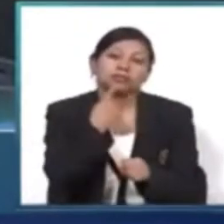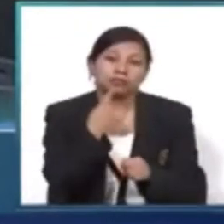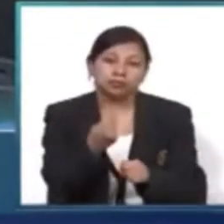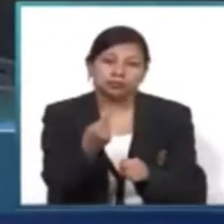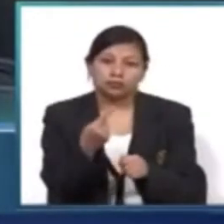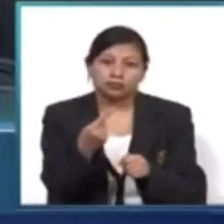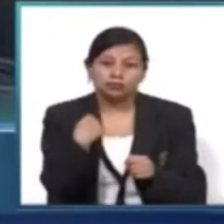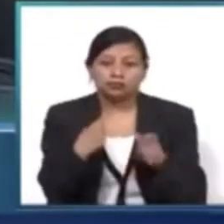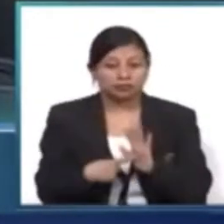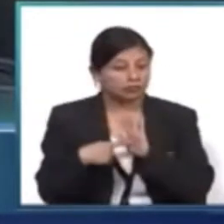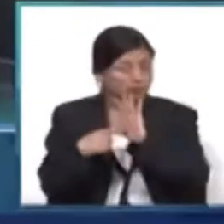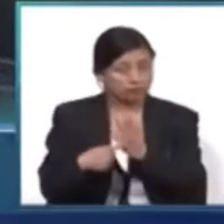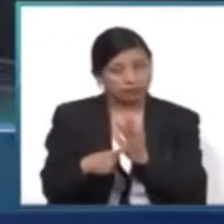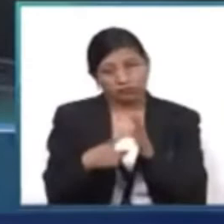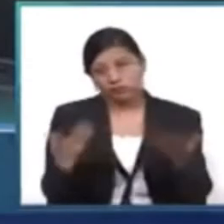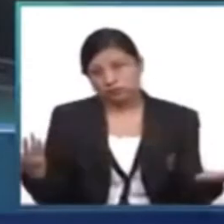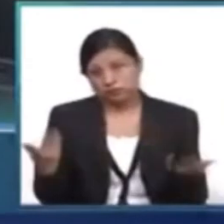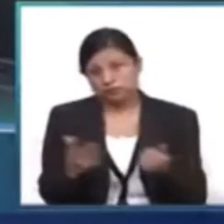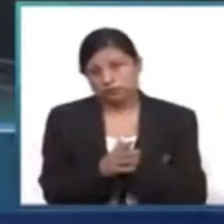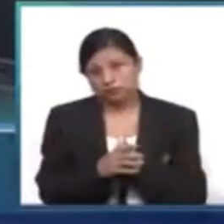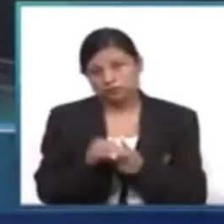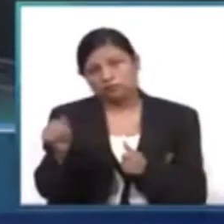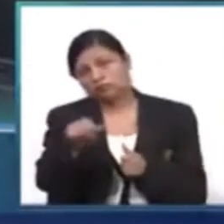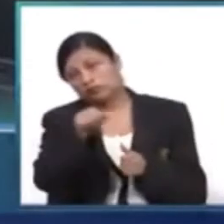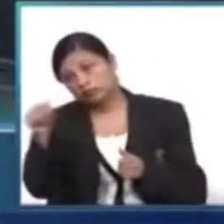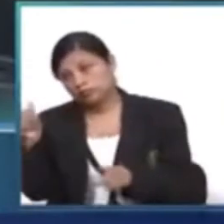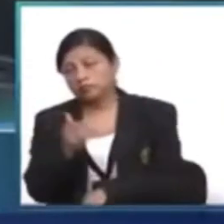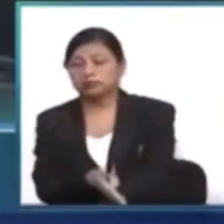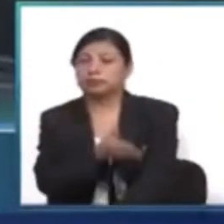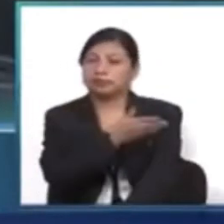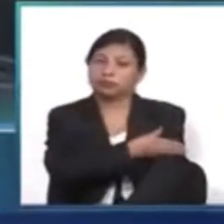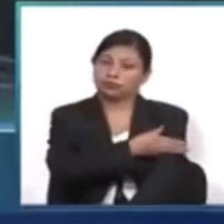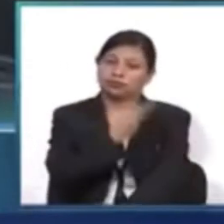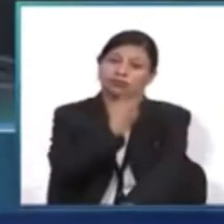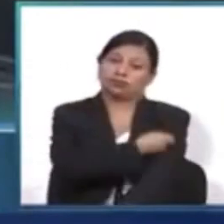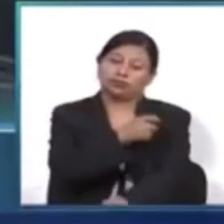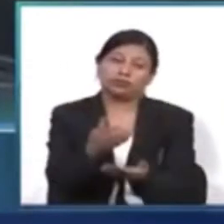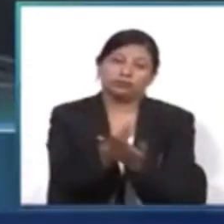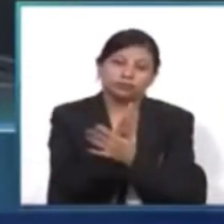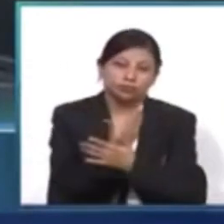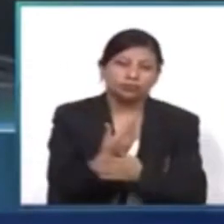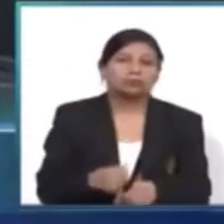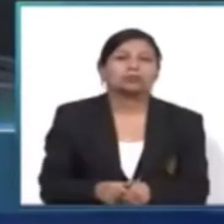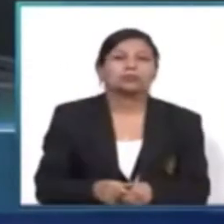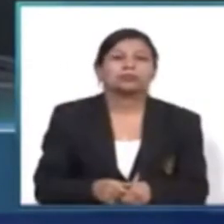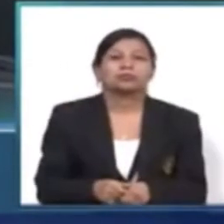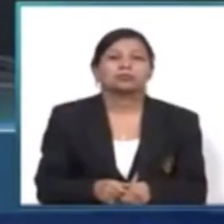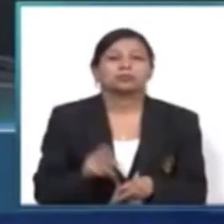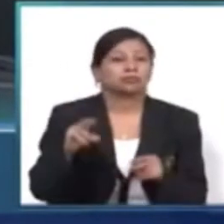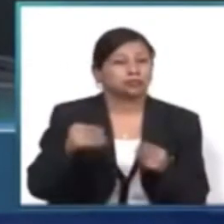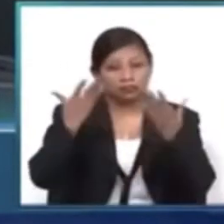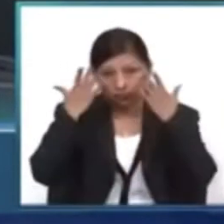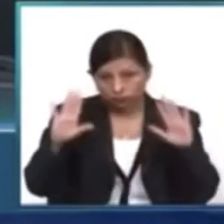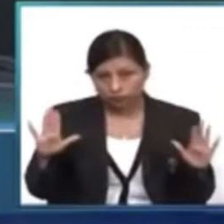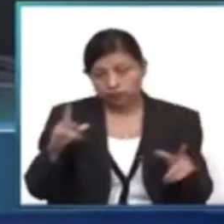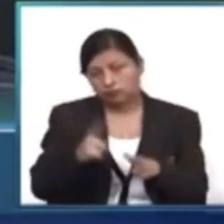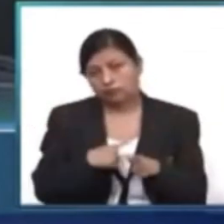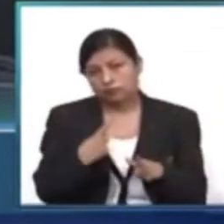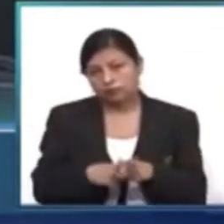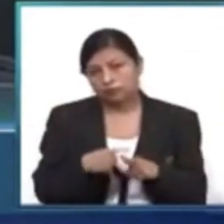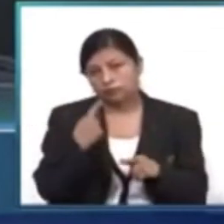estamos apostando, pero pudiera darse otra antes que se diera esta, no sabemos cuándo va a